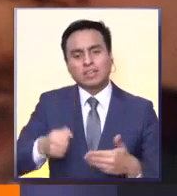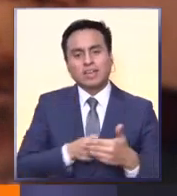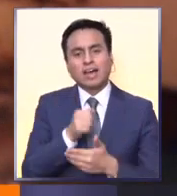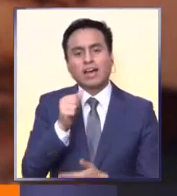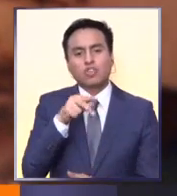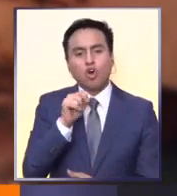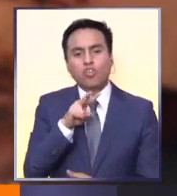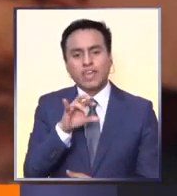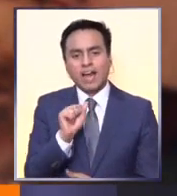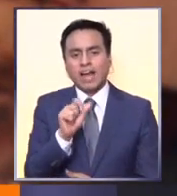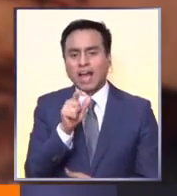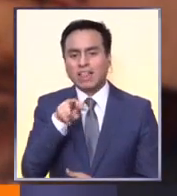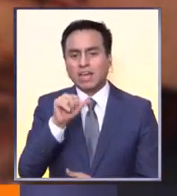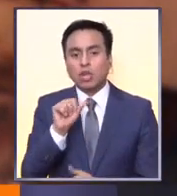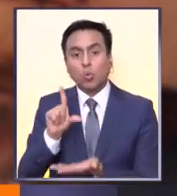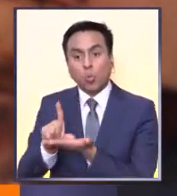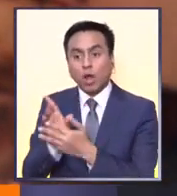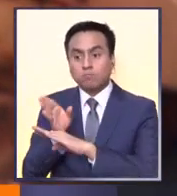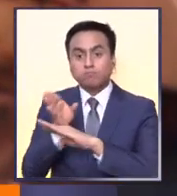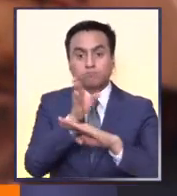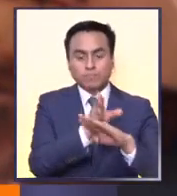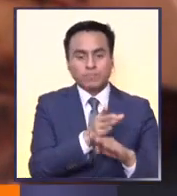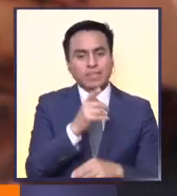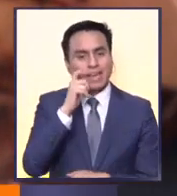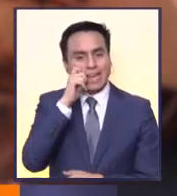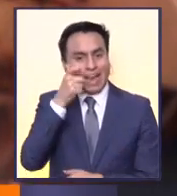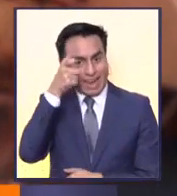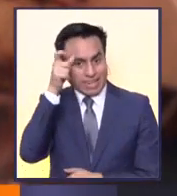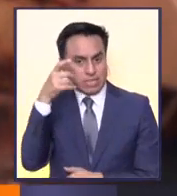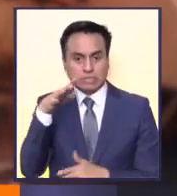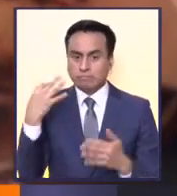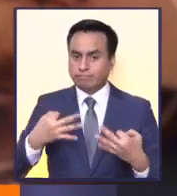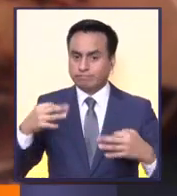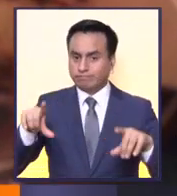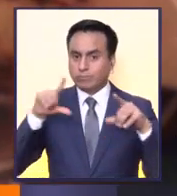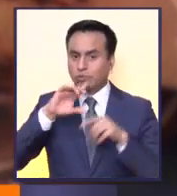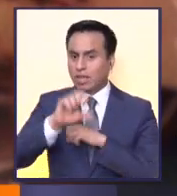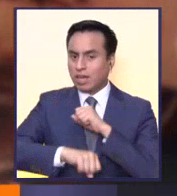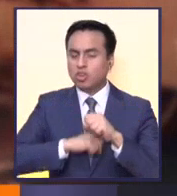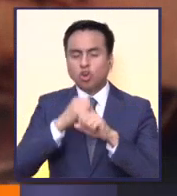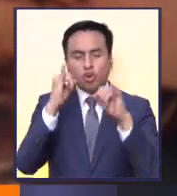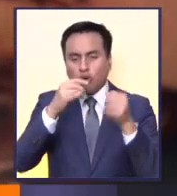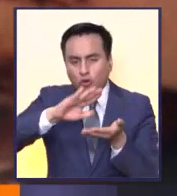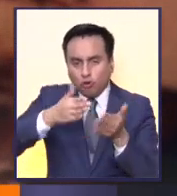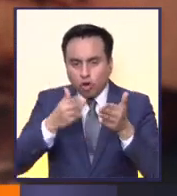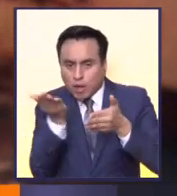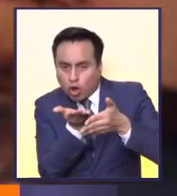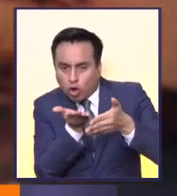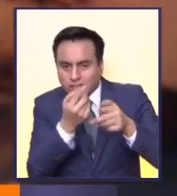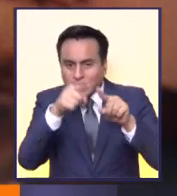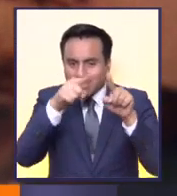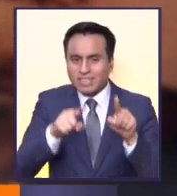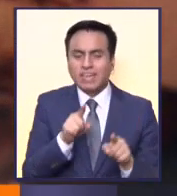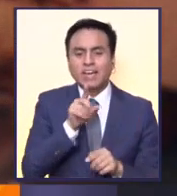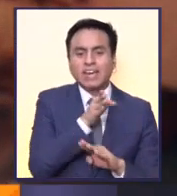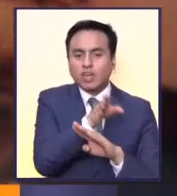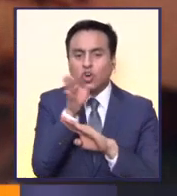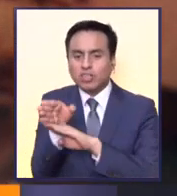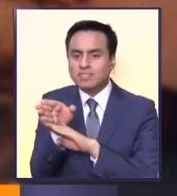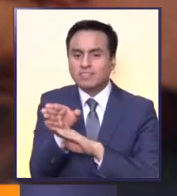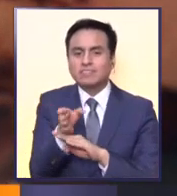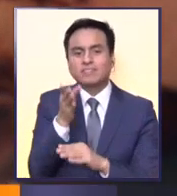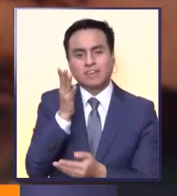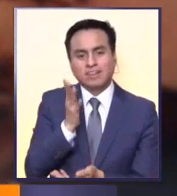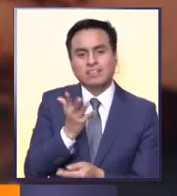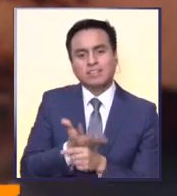nos muestra hoy dos lugares donde la carne es la reina todo el año, en todas sus formas y cortes. Rincones a los que hay que